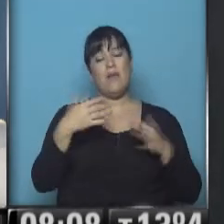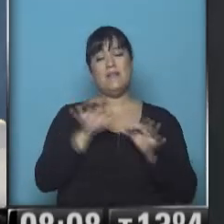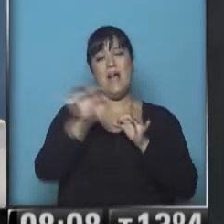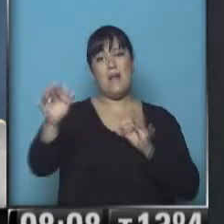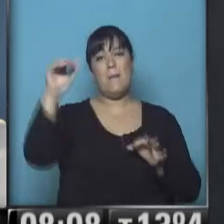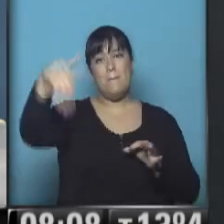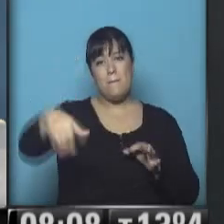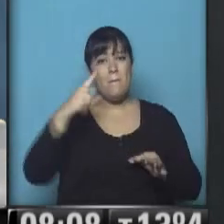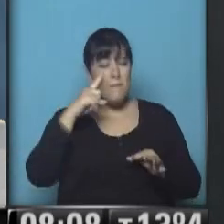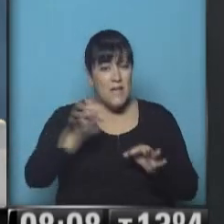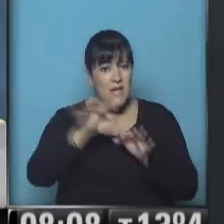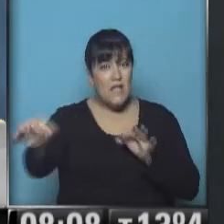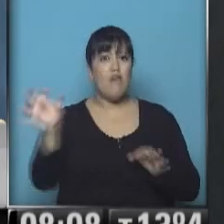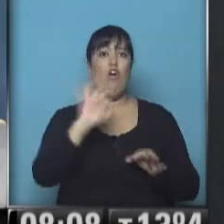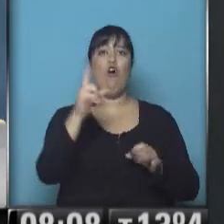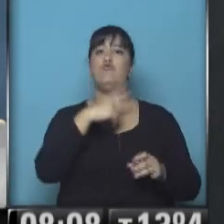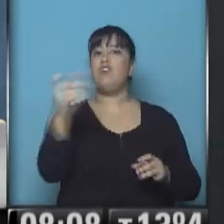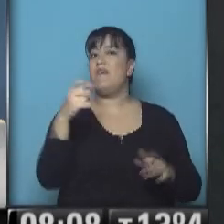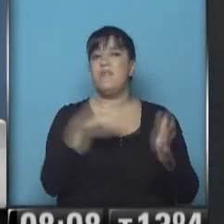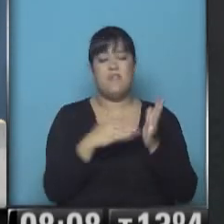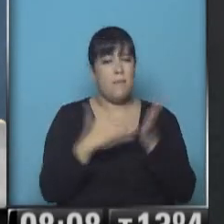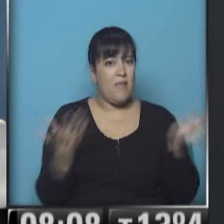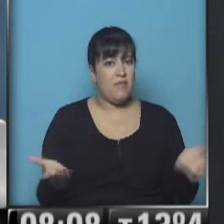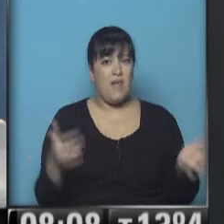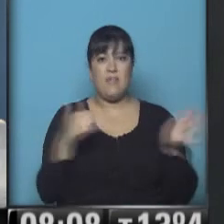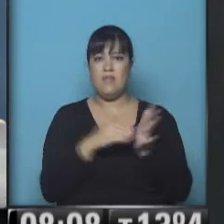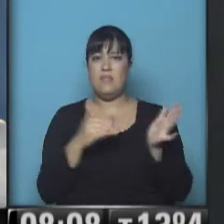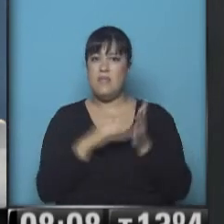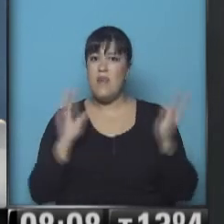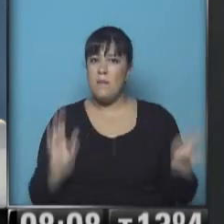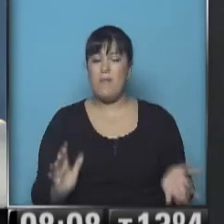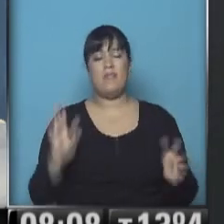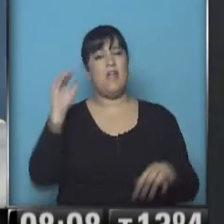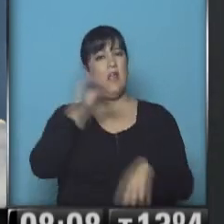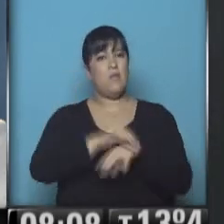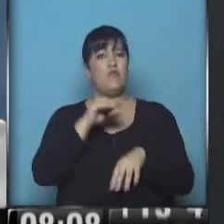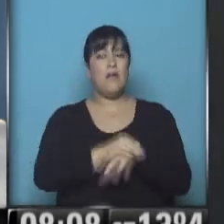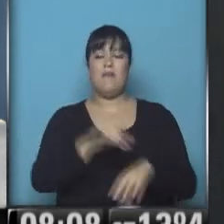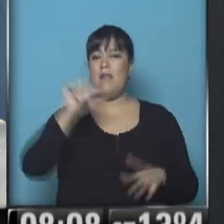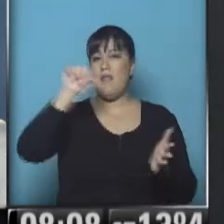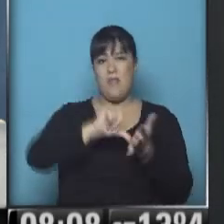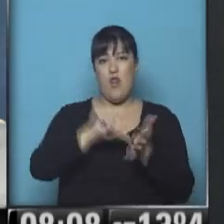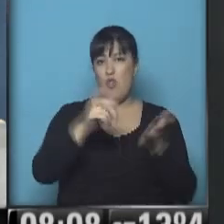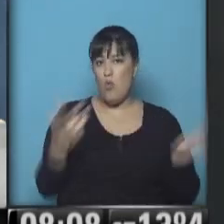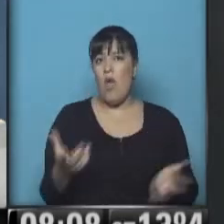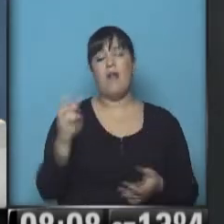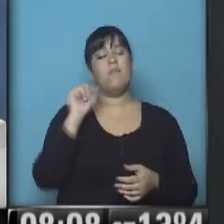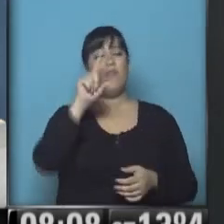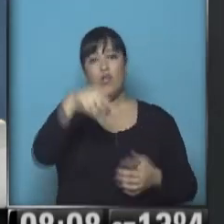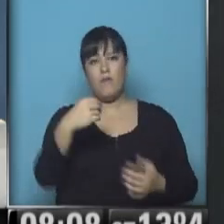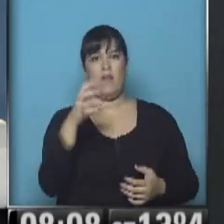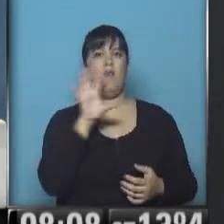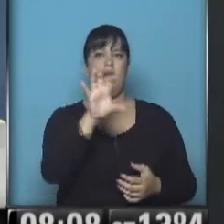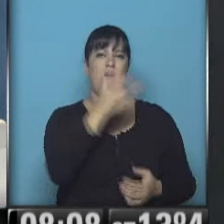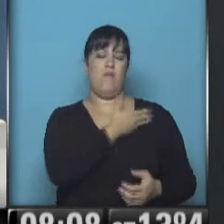2.000 metros. Y esto corresponde claramente al ejercicio de la responsabilidad local por parte de los gobiernos